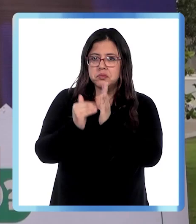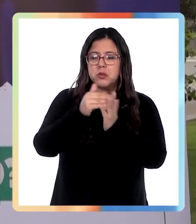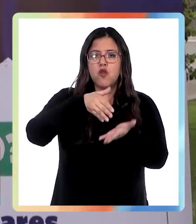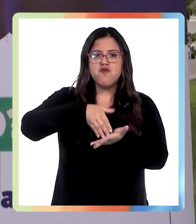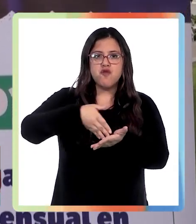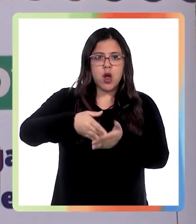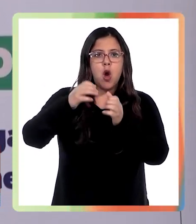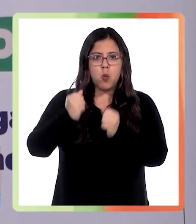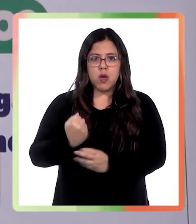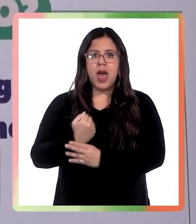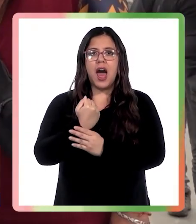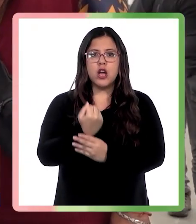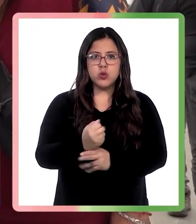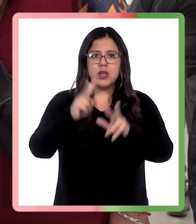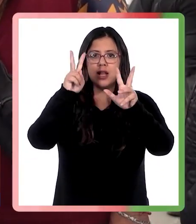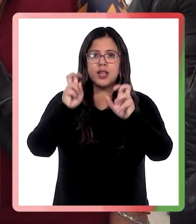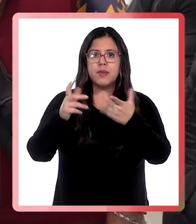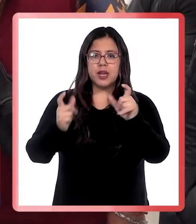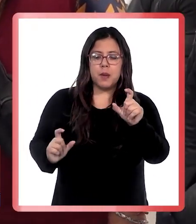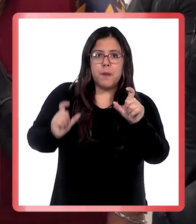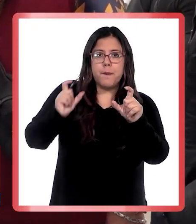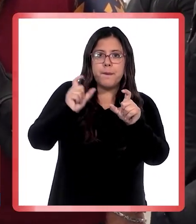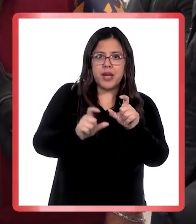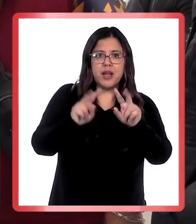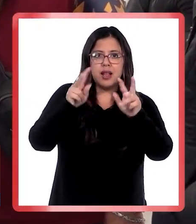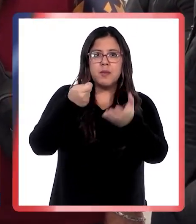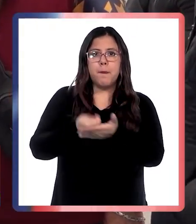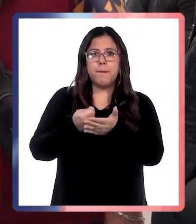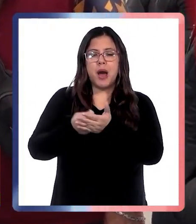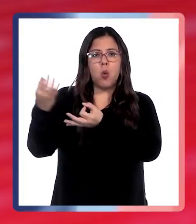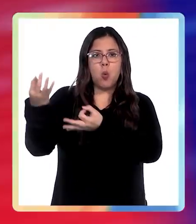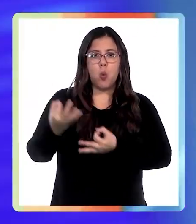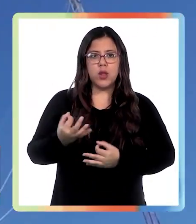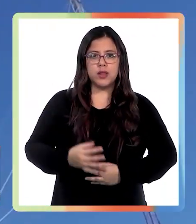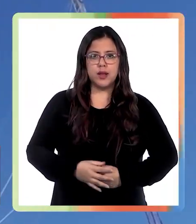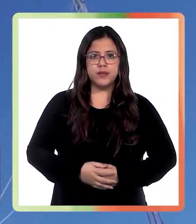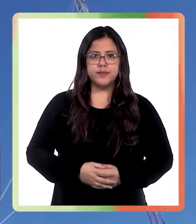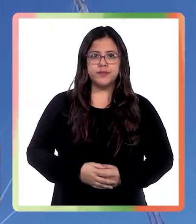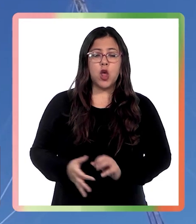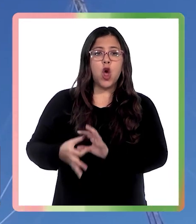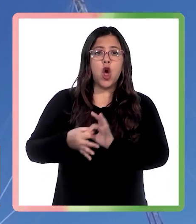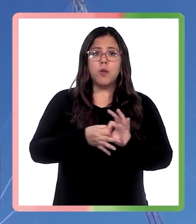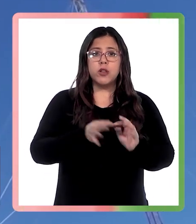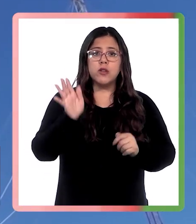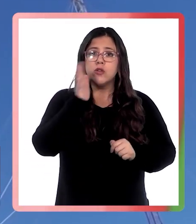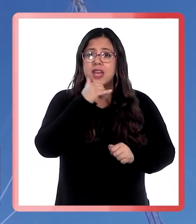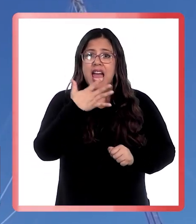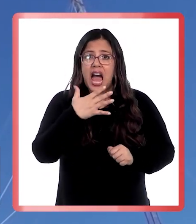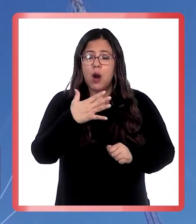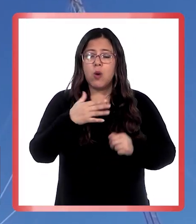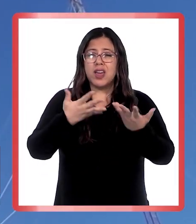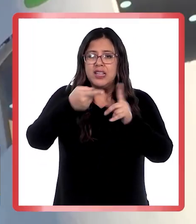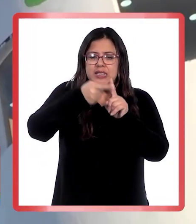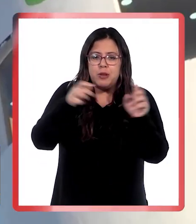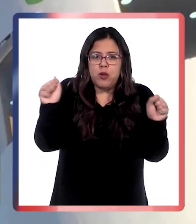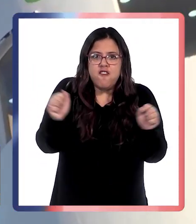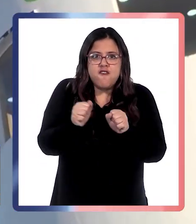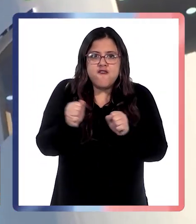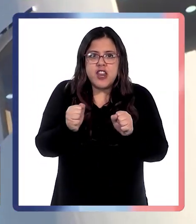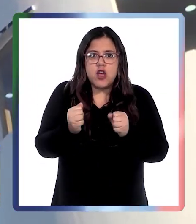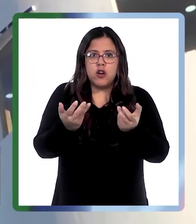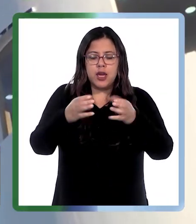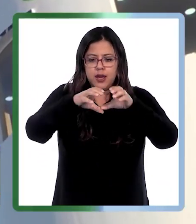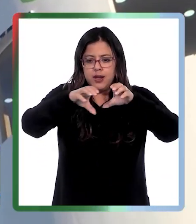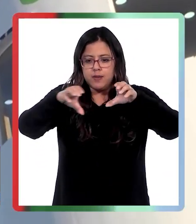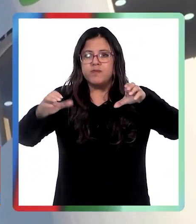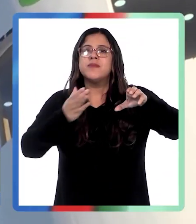más vulnerables pueden recibir una ayuda con el pago de su cuenta de luz ante la falta de agua producto de Las bajas temperaturas